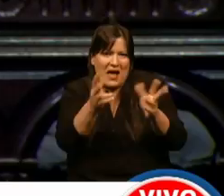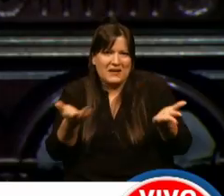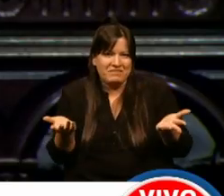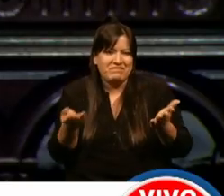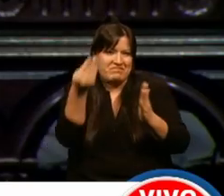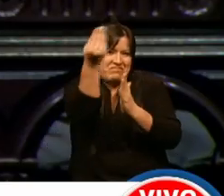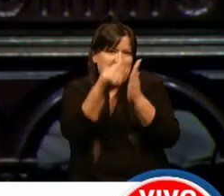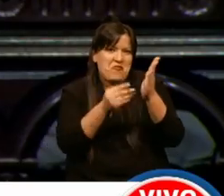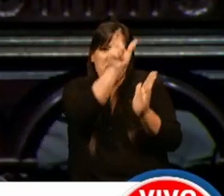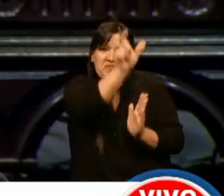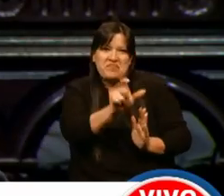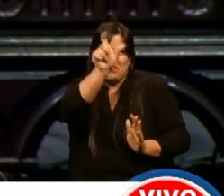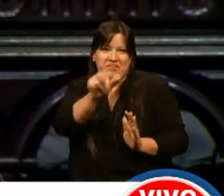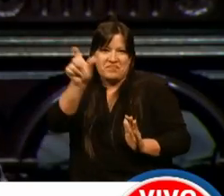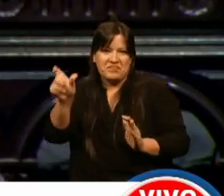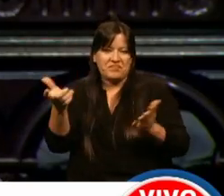que